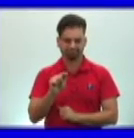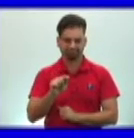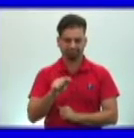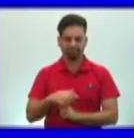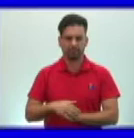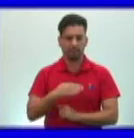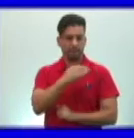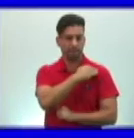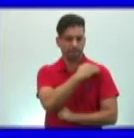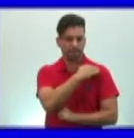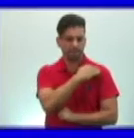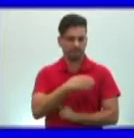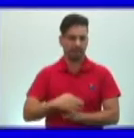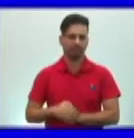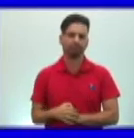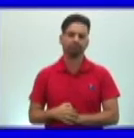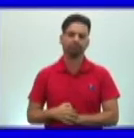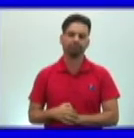un hombre